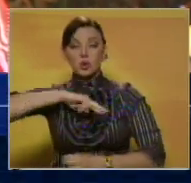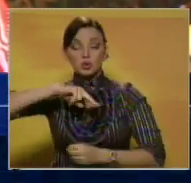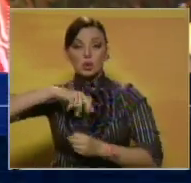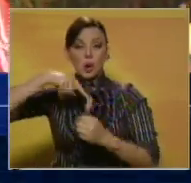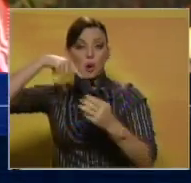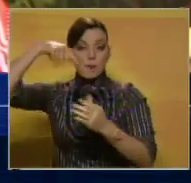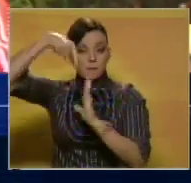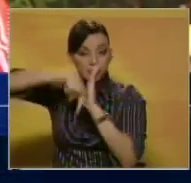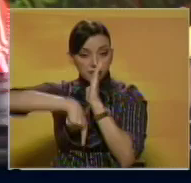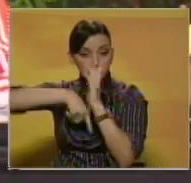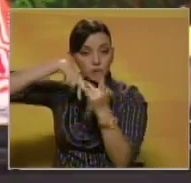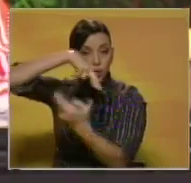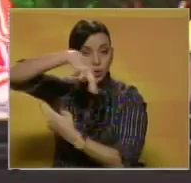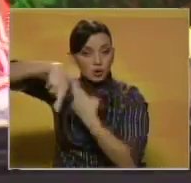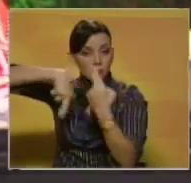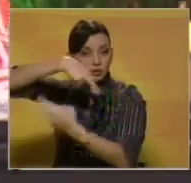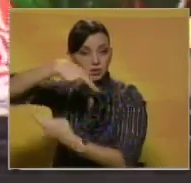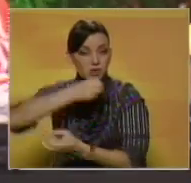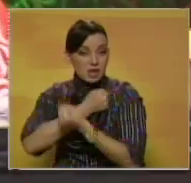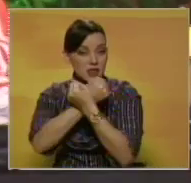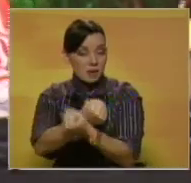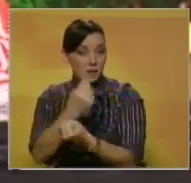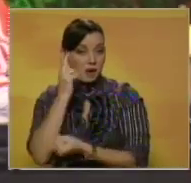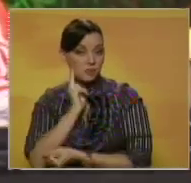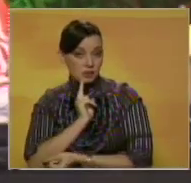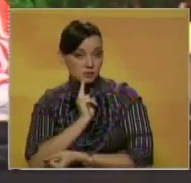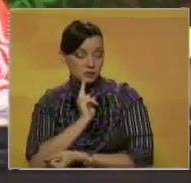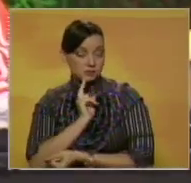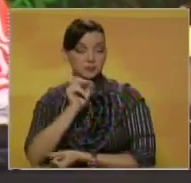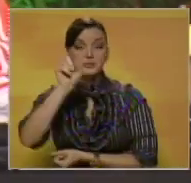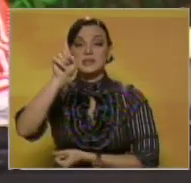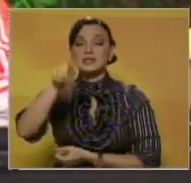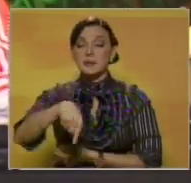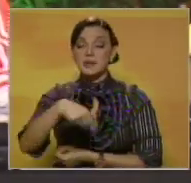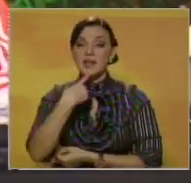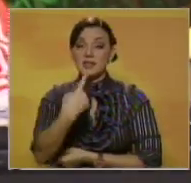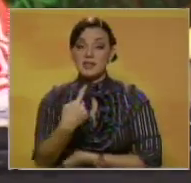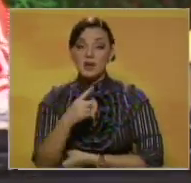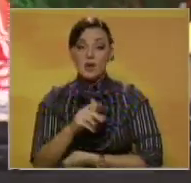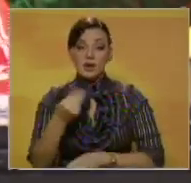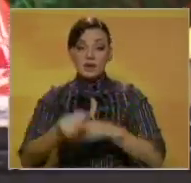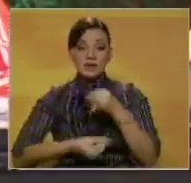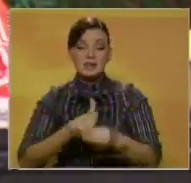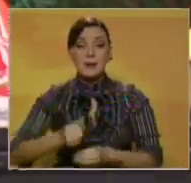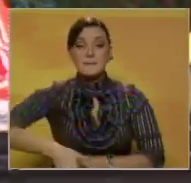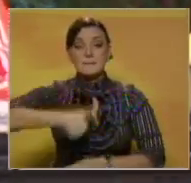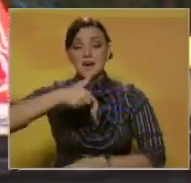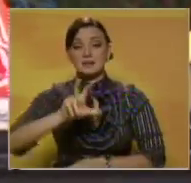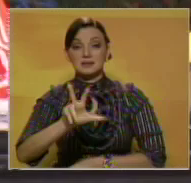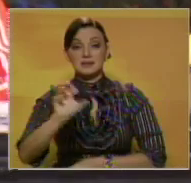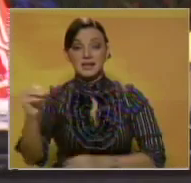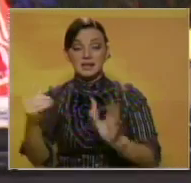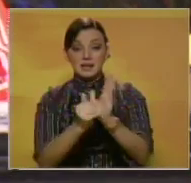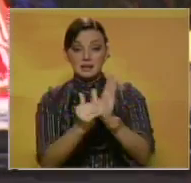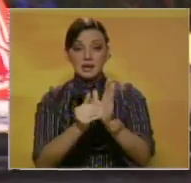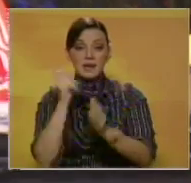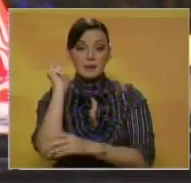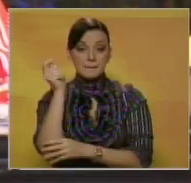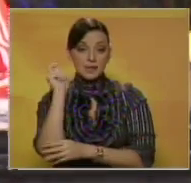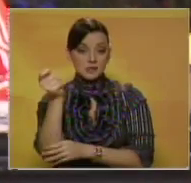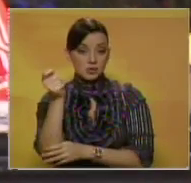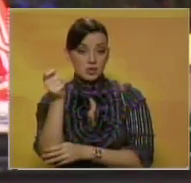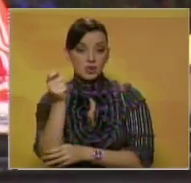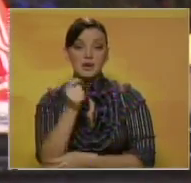renacimiento del bolivarianismo. También anunció la creación de 30.000 pensiones para la misión José Gregorio Hernández y ordenó al ministro Manuel